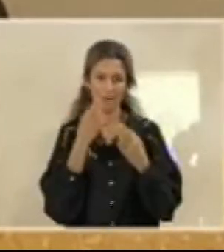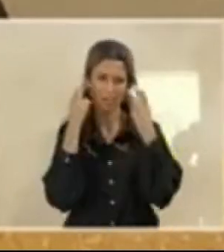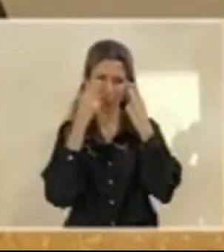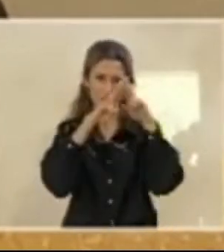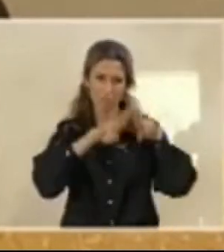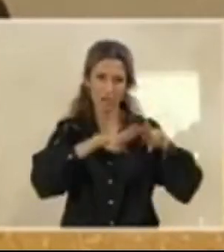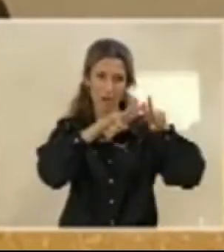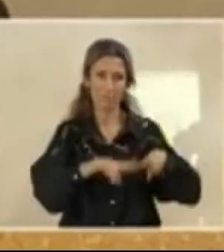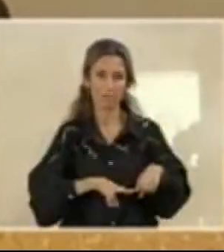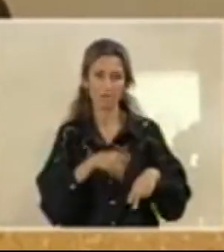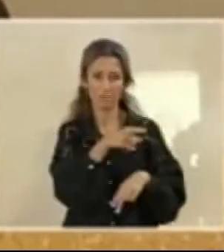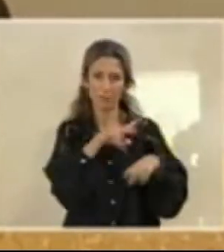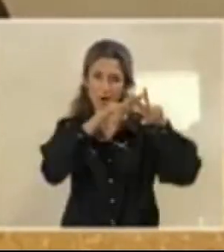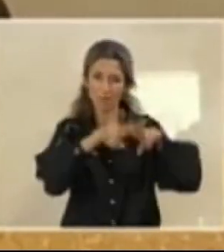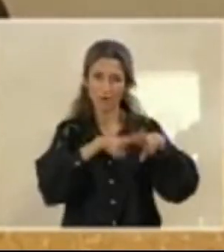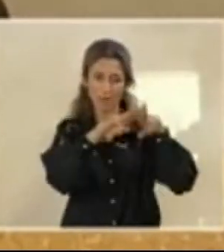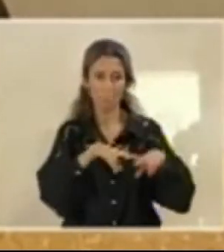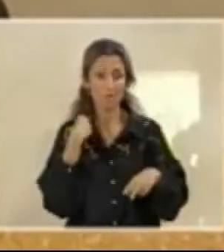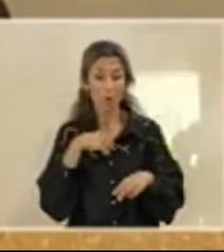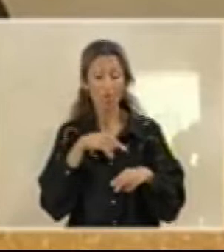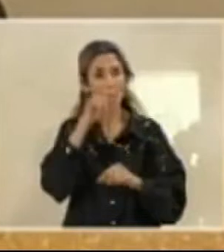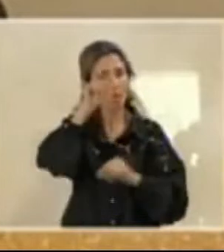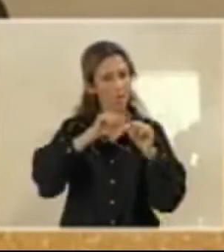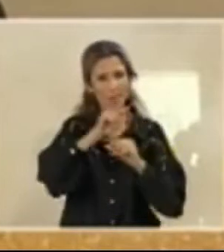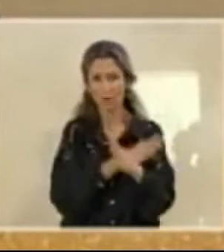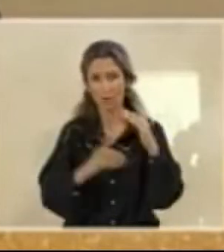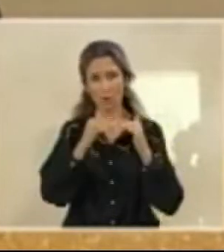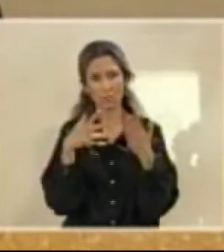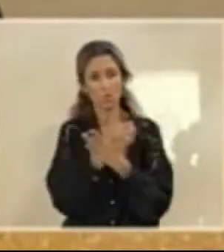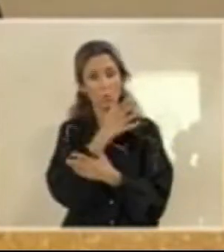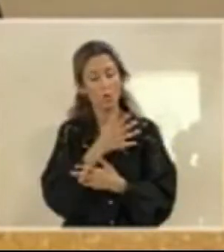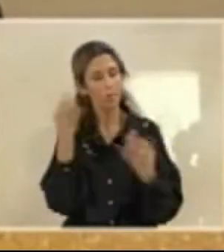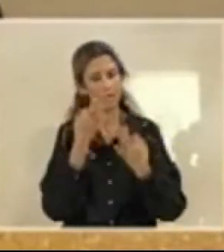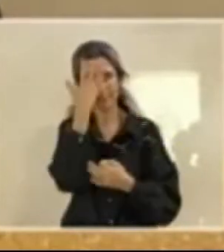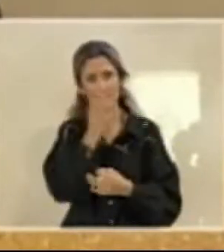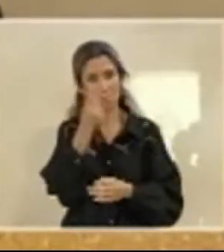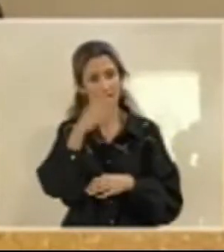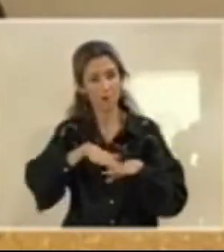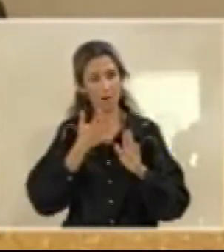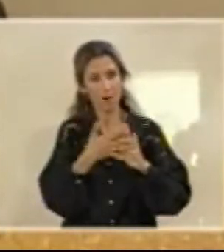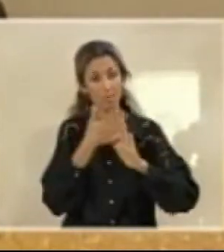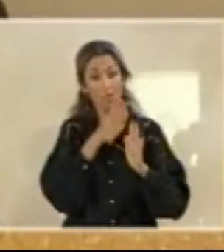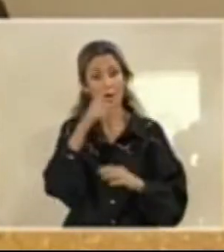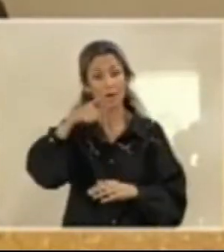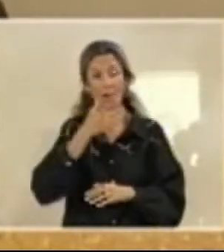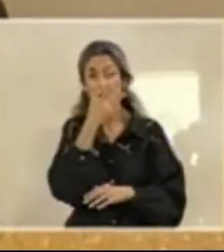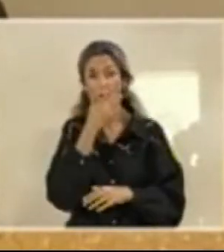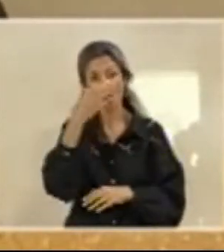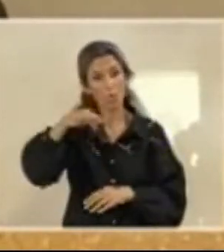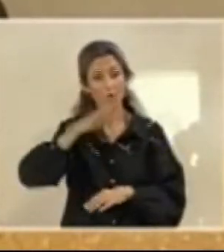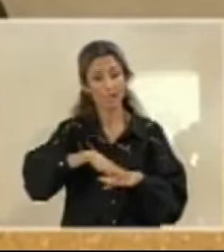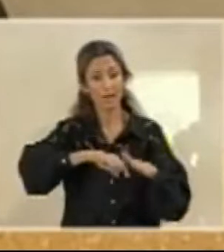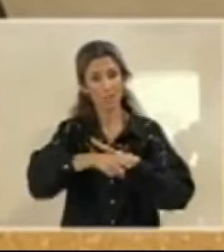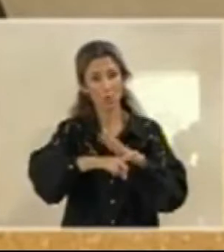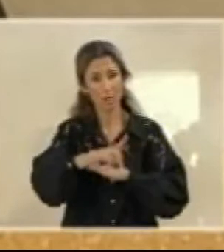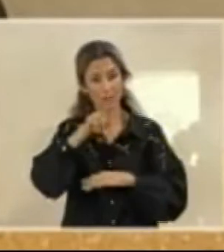mirar la misma vara de medir para todos y sean por favor más serio a la hora de hablar porque aquí la única vergüenza que hay a la